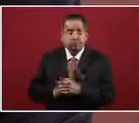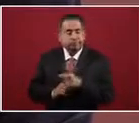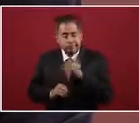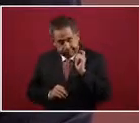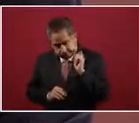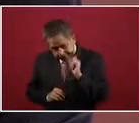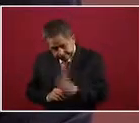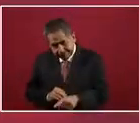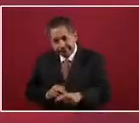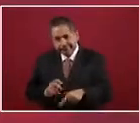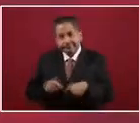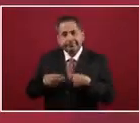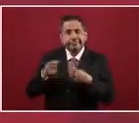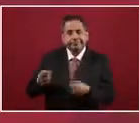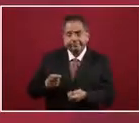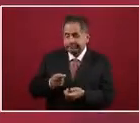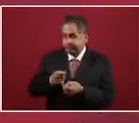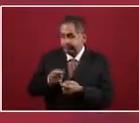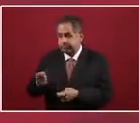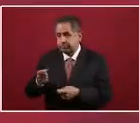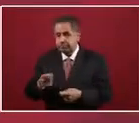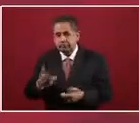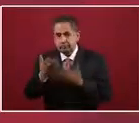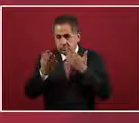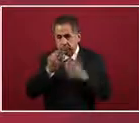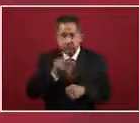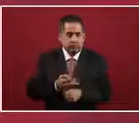también es a estudiantes pobres,